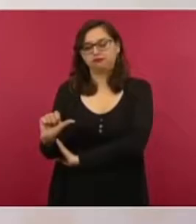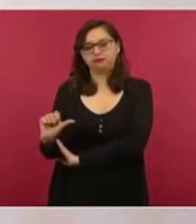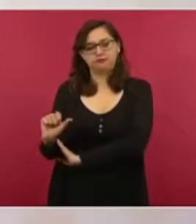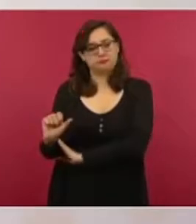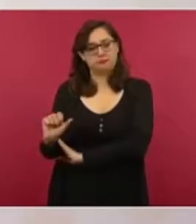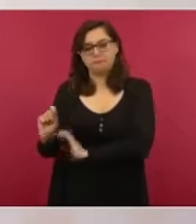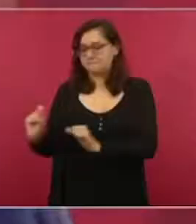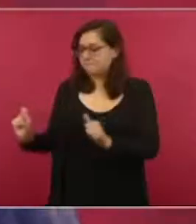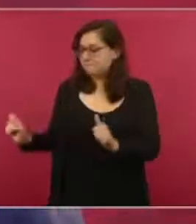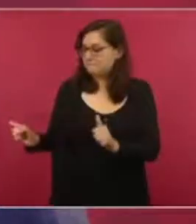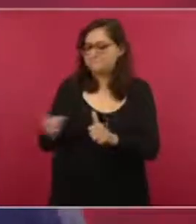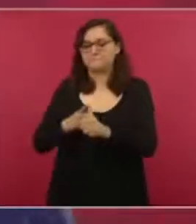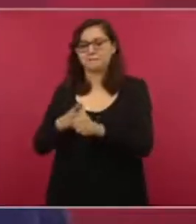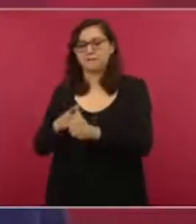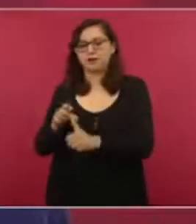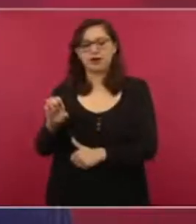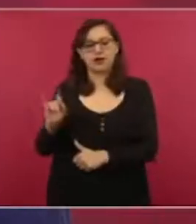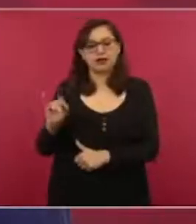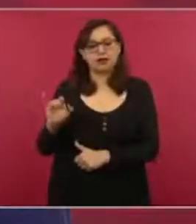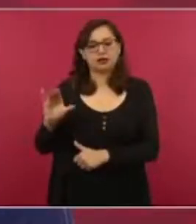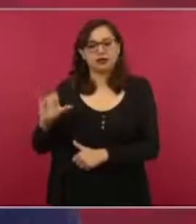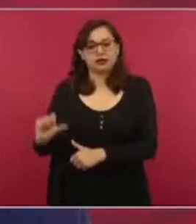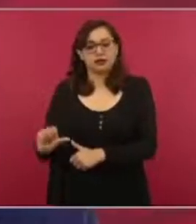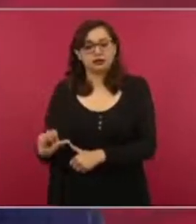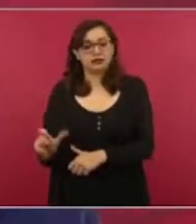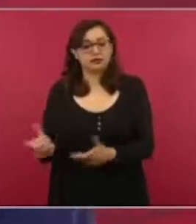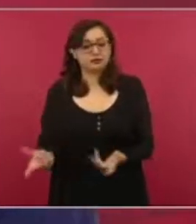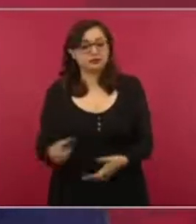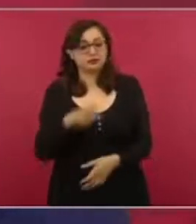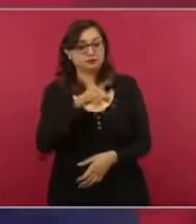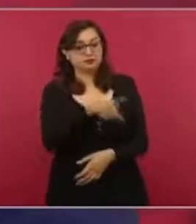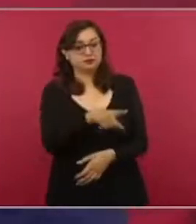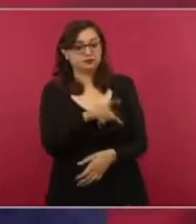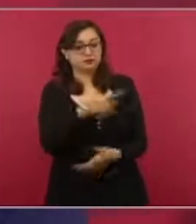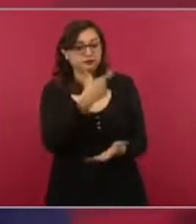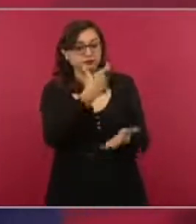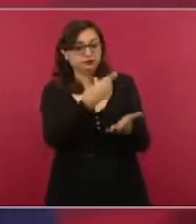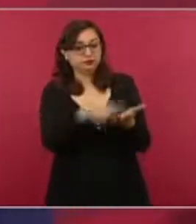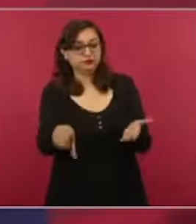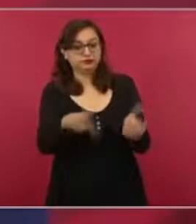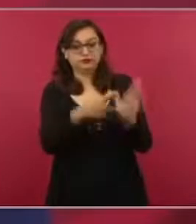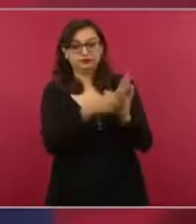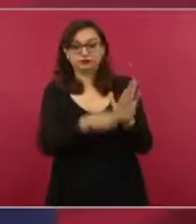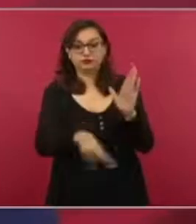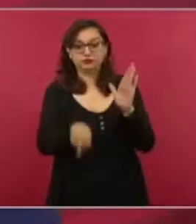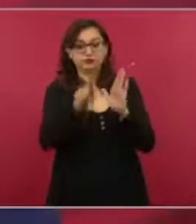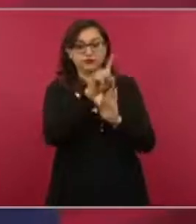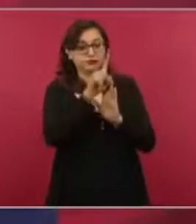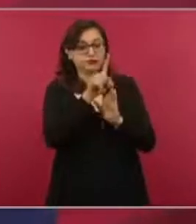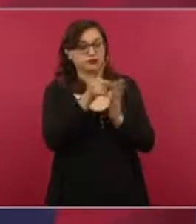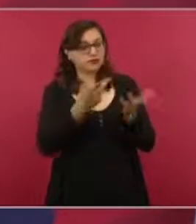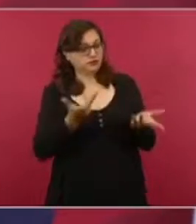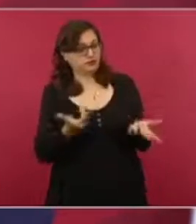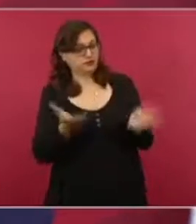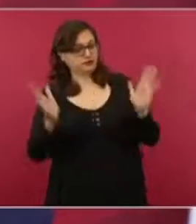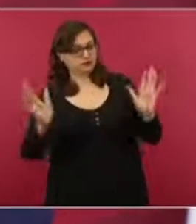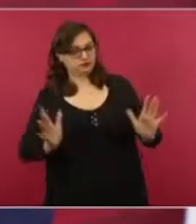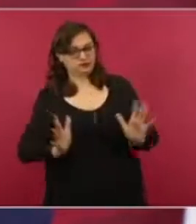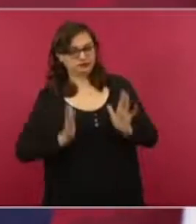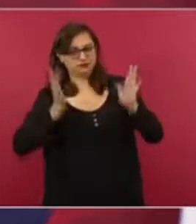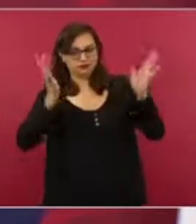Y vean el departamento. Hace unos días yo aquí comenté de